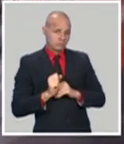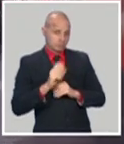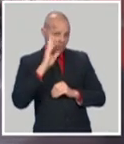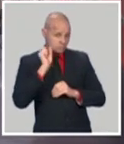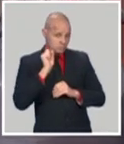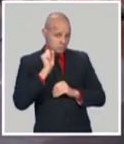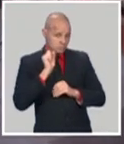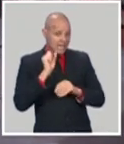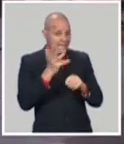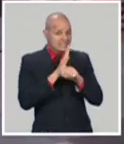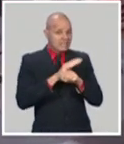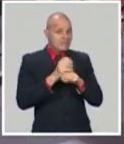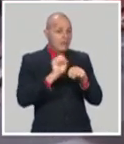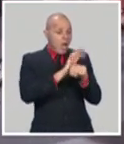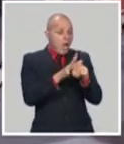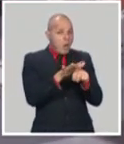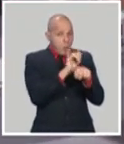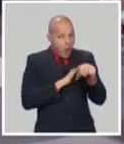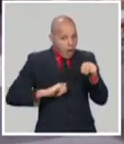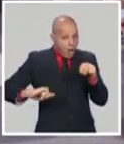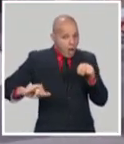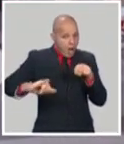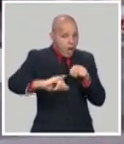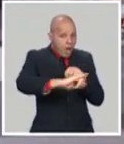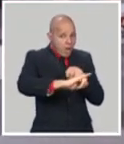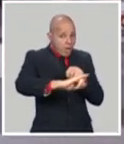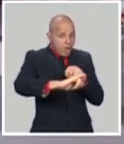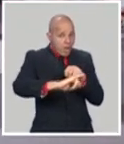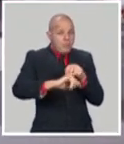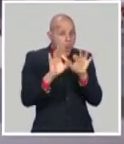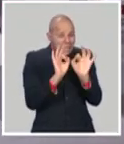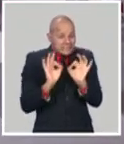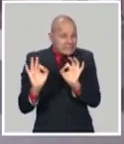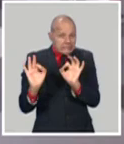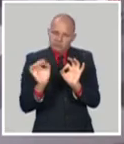solamente un problema de las condiciones del lugar, etcétera, etcétera?